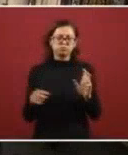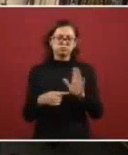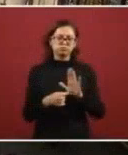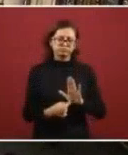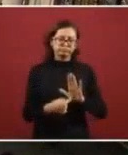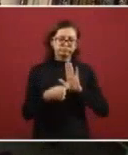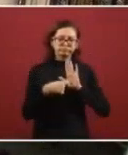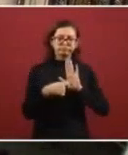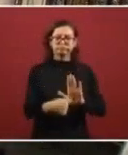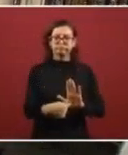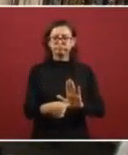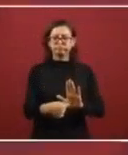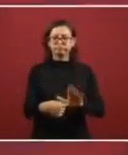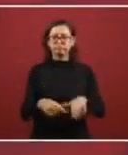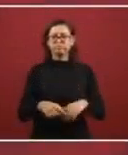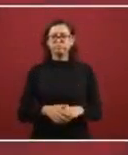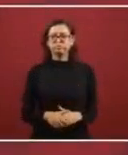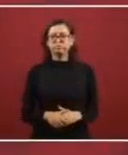día de hoy,